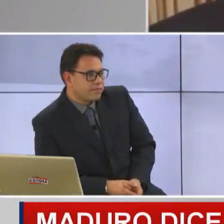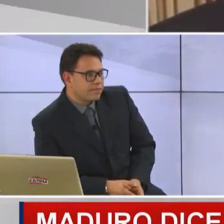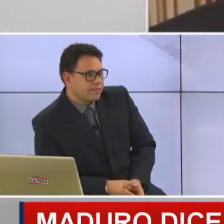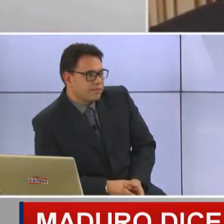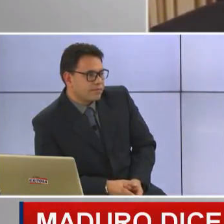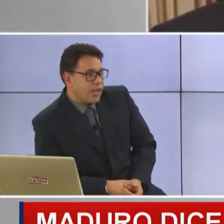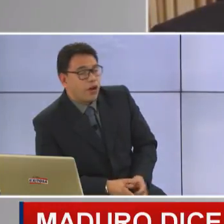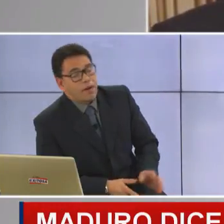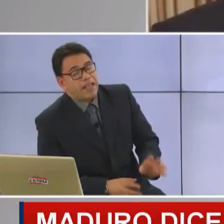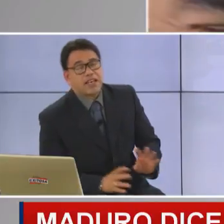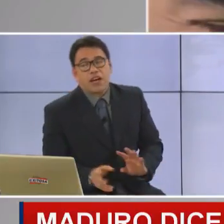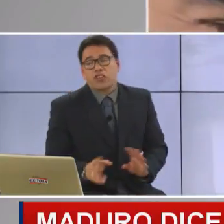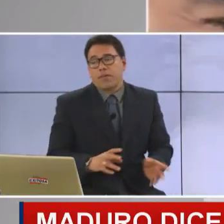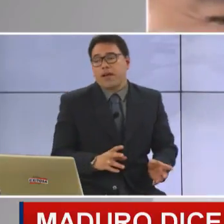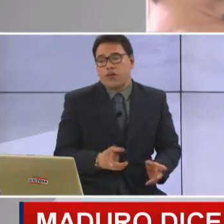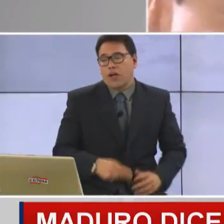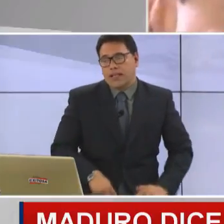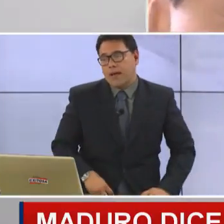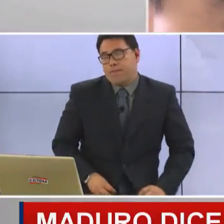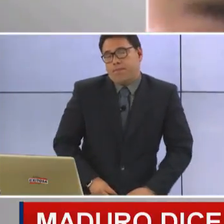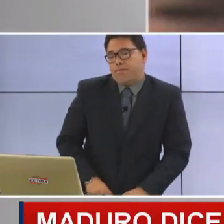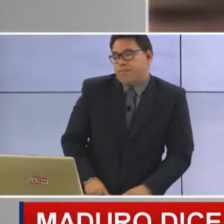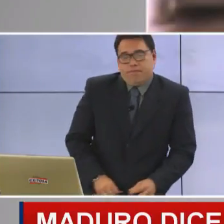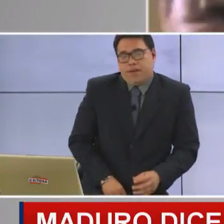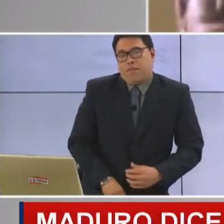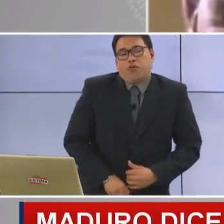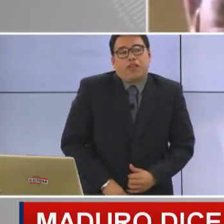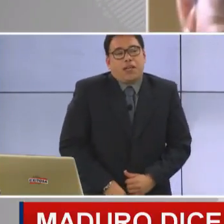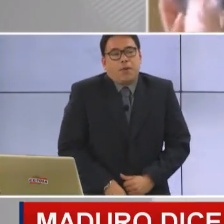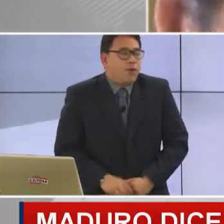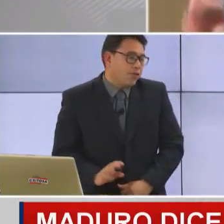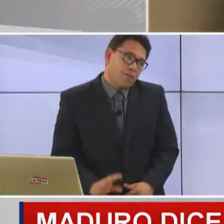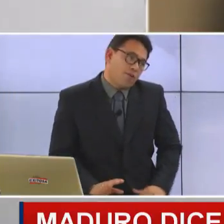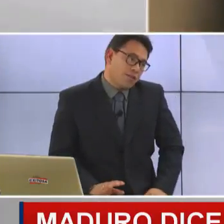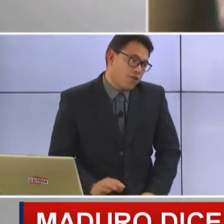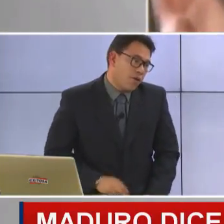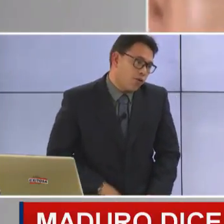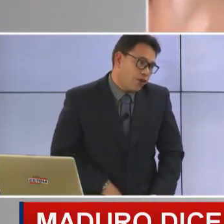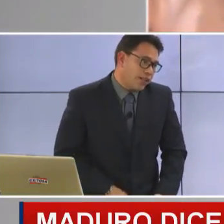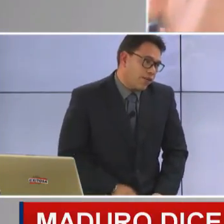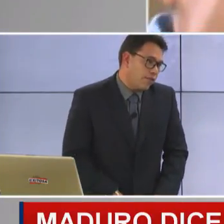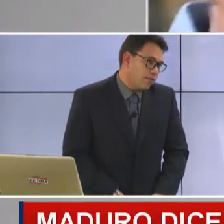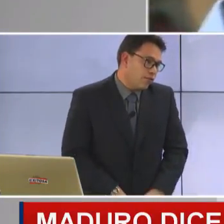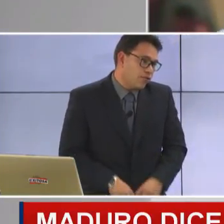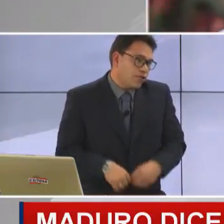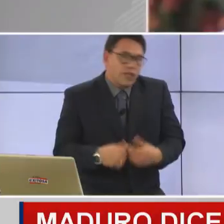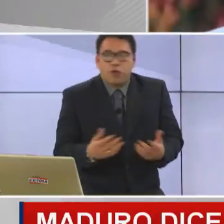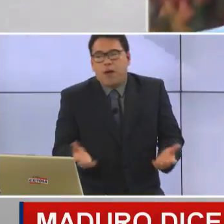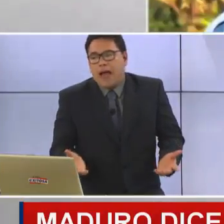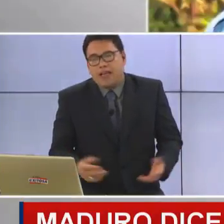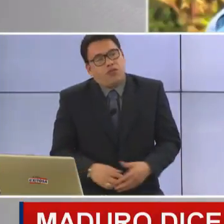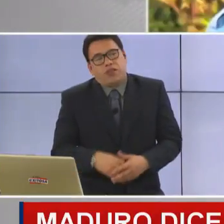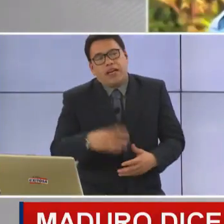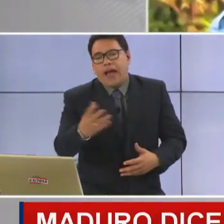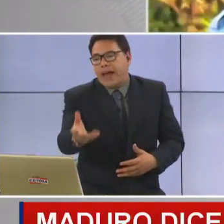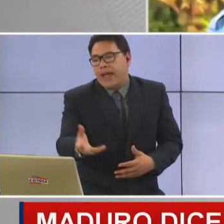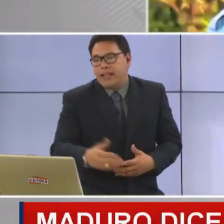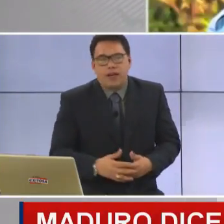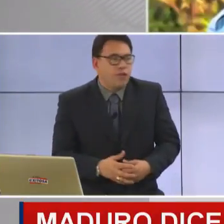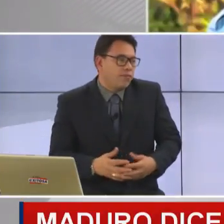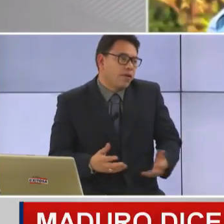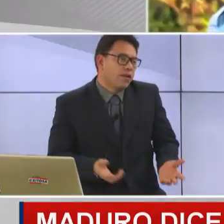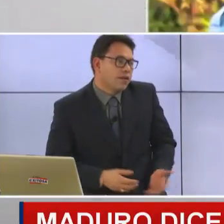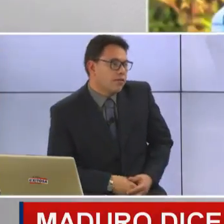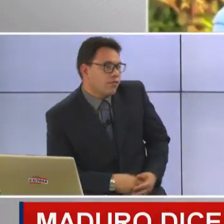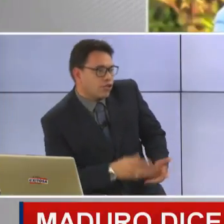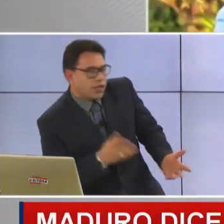¿no? Ahora, entonces, hay que ser claros también, ¿no? A Trump le importa tres pepinos también conversar con Maduro ahorita, ¿no? Sí. No está en sus planes, dicho, no está en la agenda,